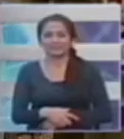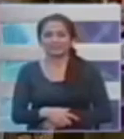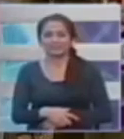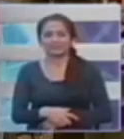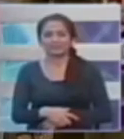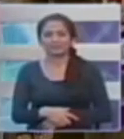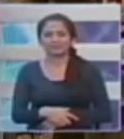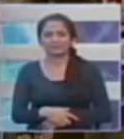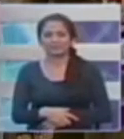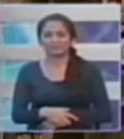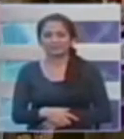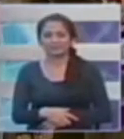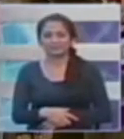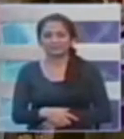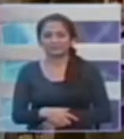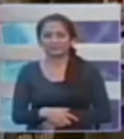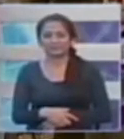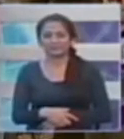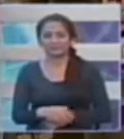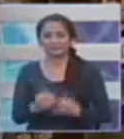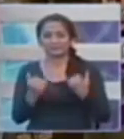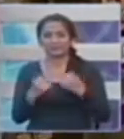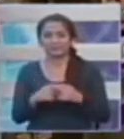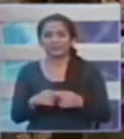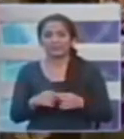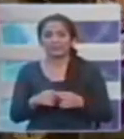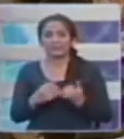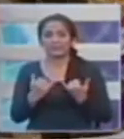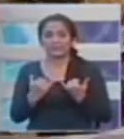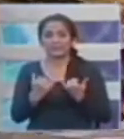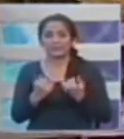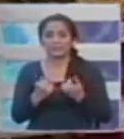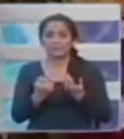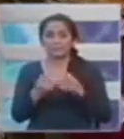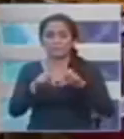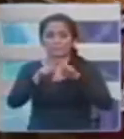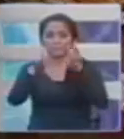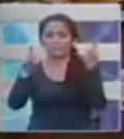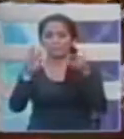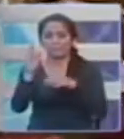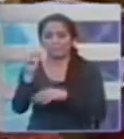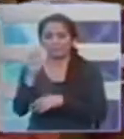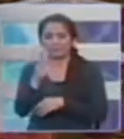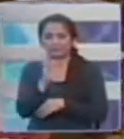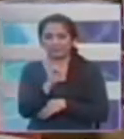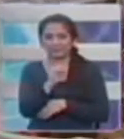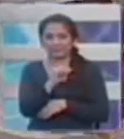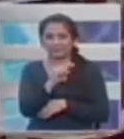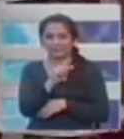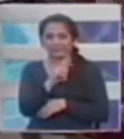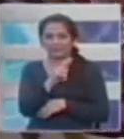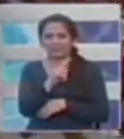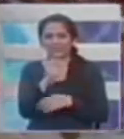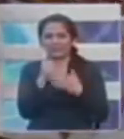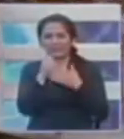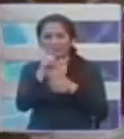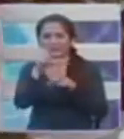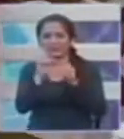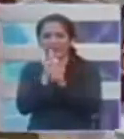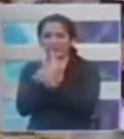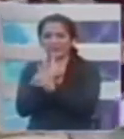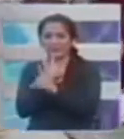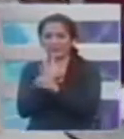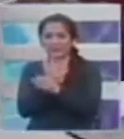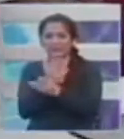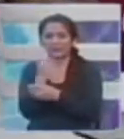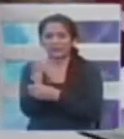Passing Arm dedica sus esfuerzos a mejorar la calidad de vida de niños, jóvenes y adultos con discapacidad intelectual y también sus familias